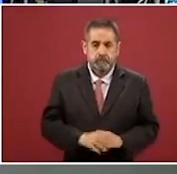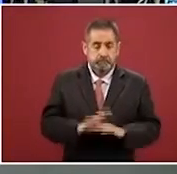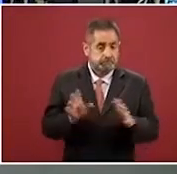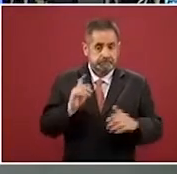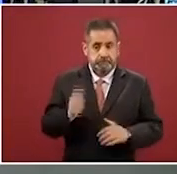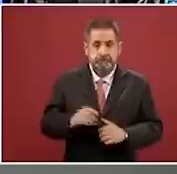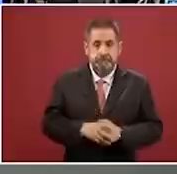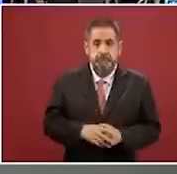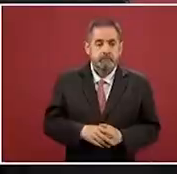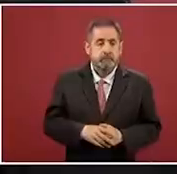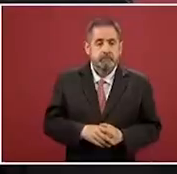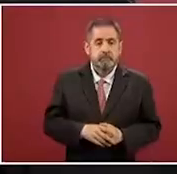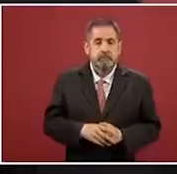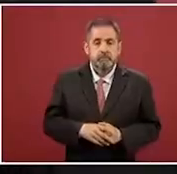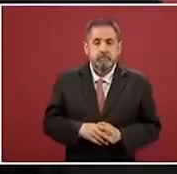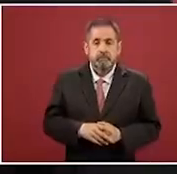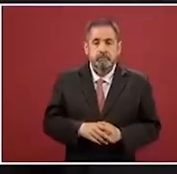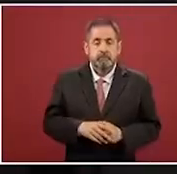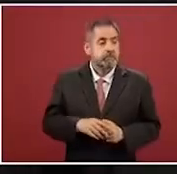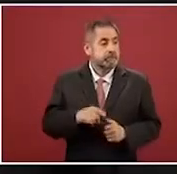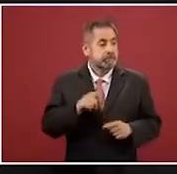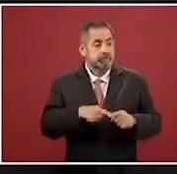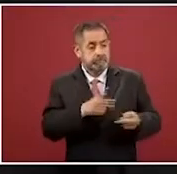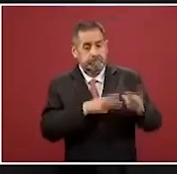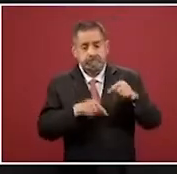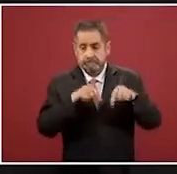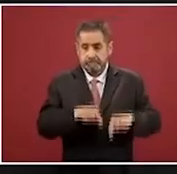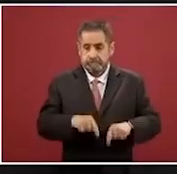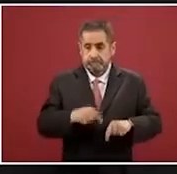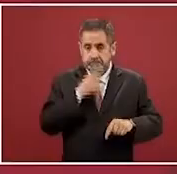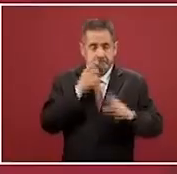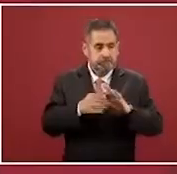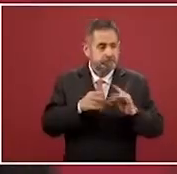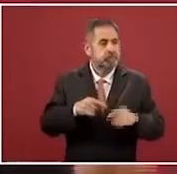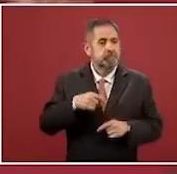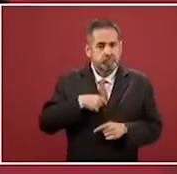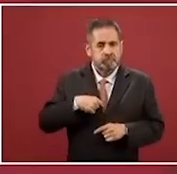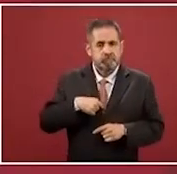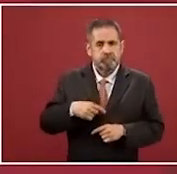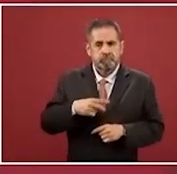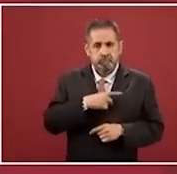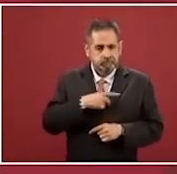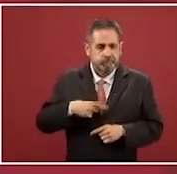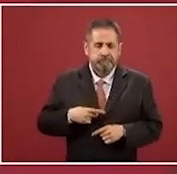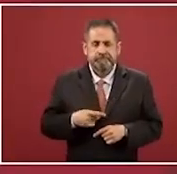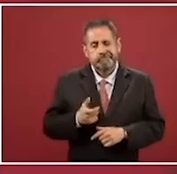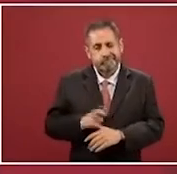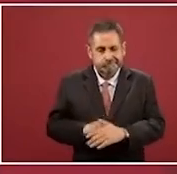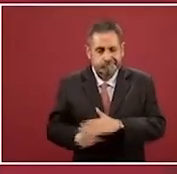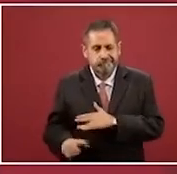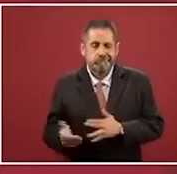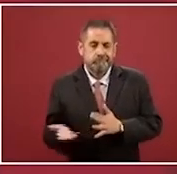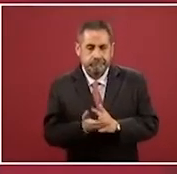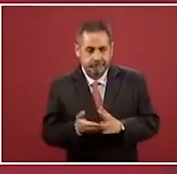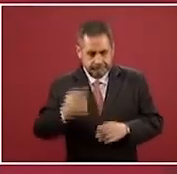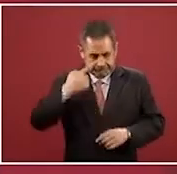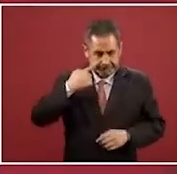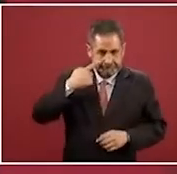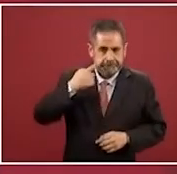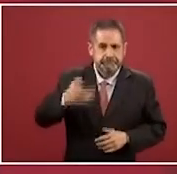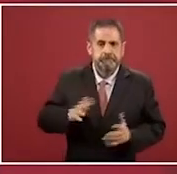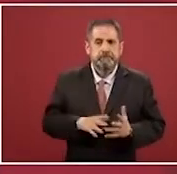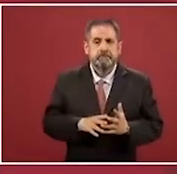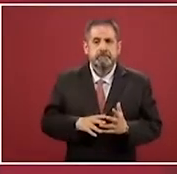venga aquí y diga, tuve que mocharme